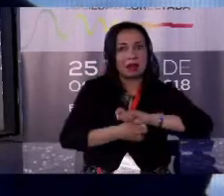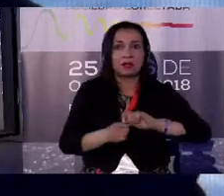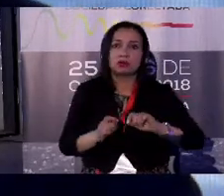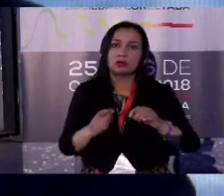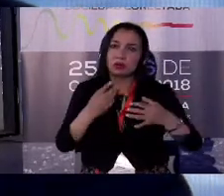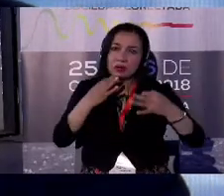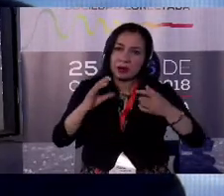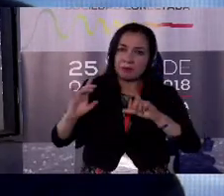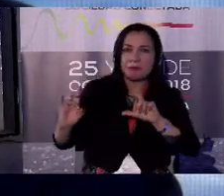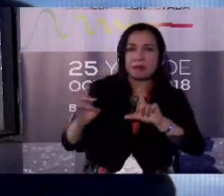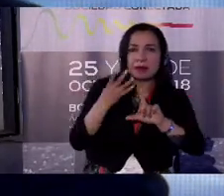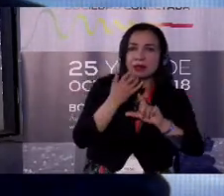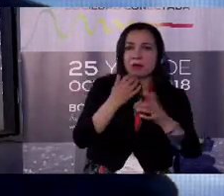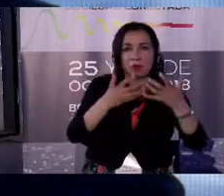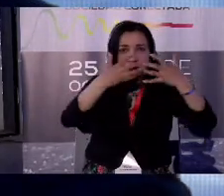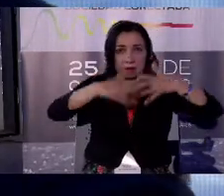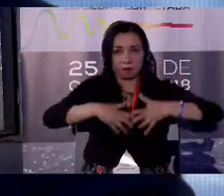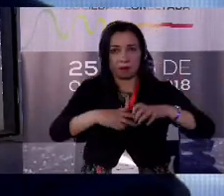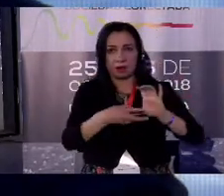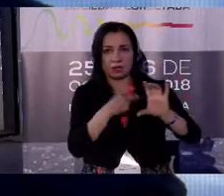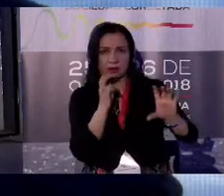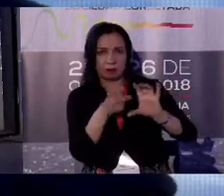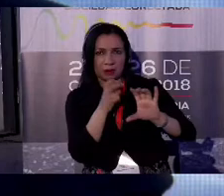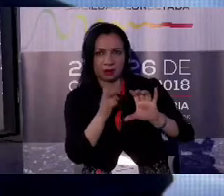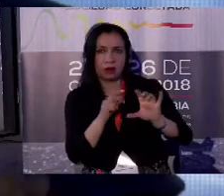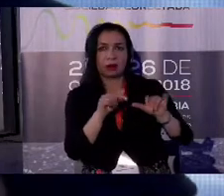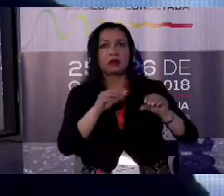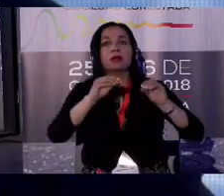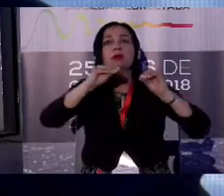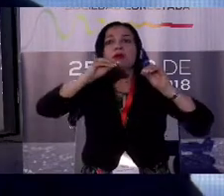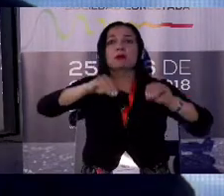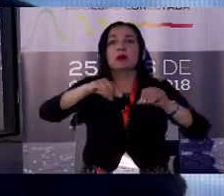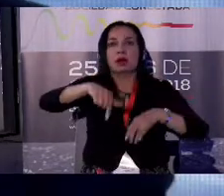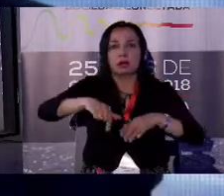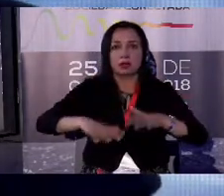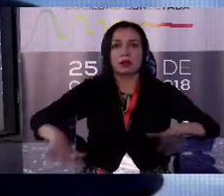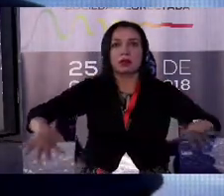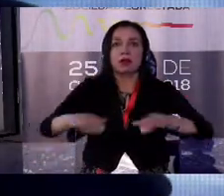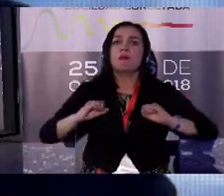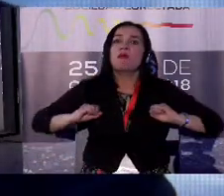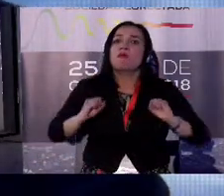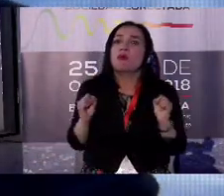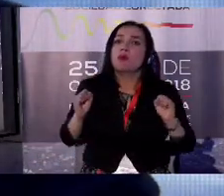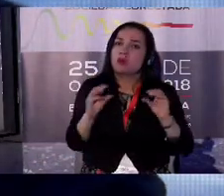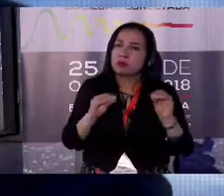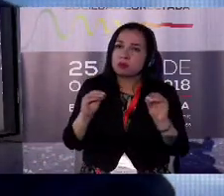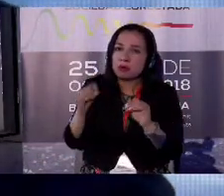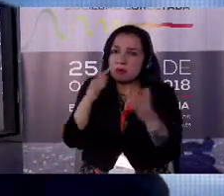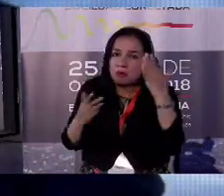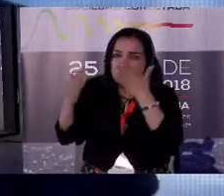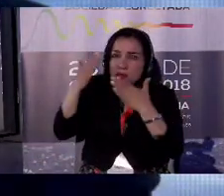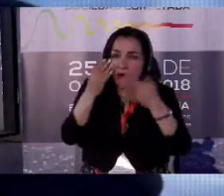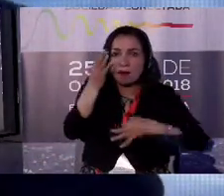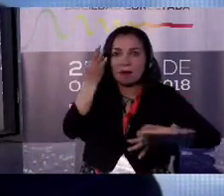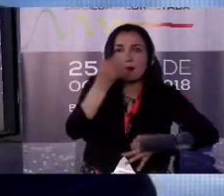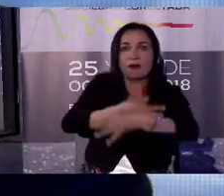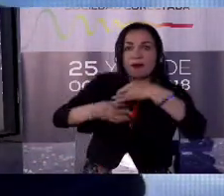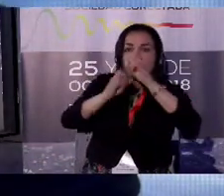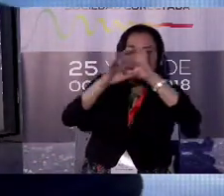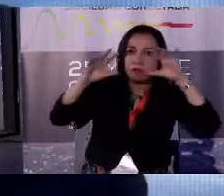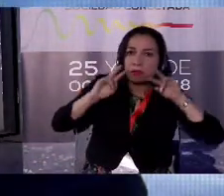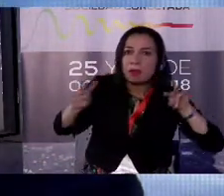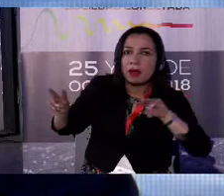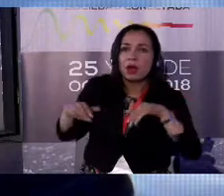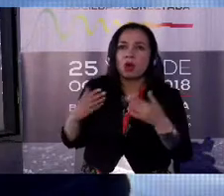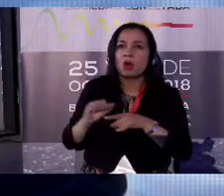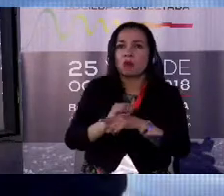decir, una empresa minera puede entrenar a la gente aquí en Bogotá y no en el lugar donde pueden simular todo lo que tienen que hacer y cómo tienen que entrenarse o